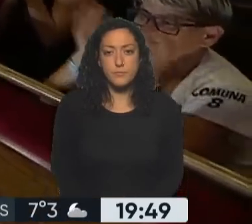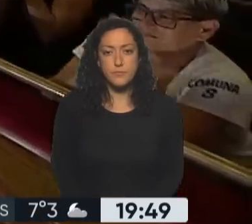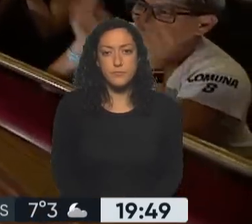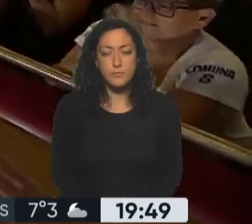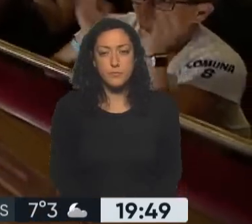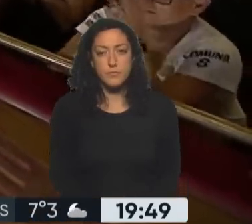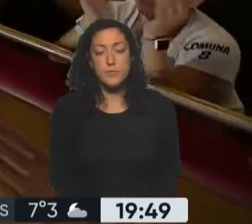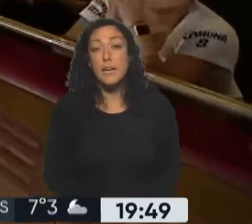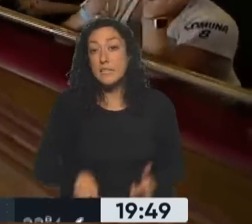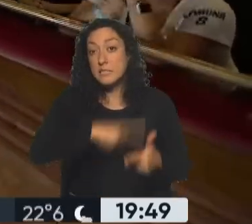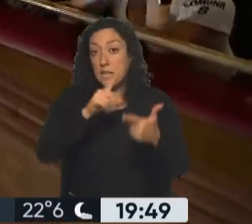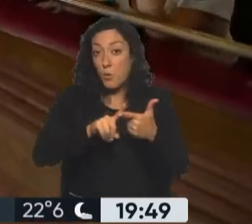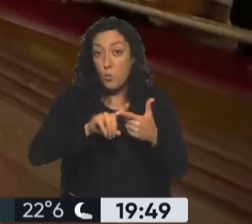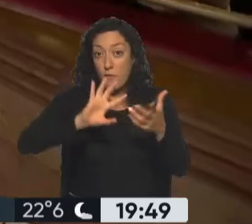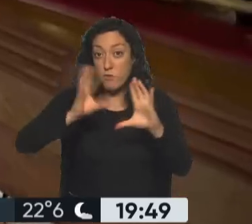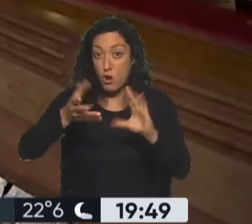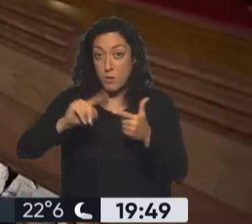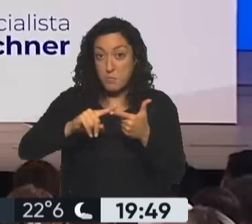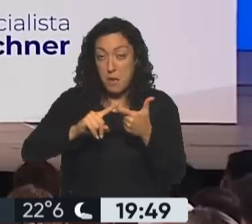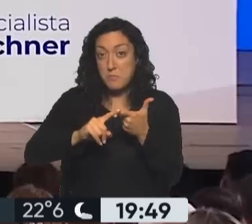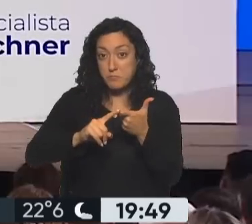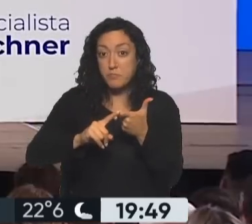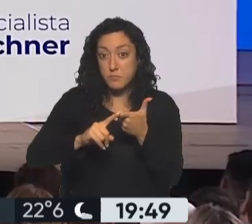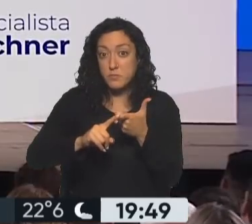El segundo mecanismo